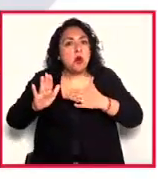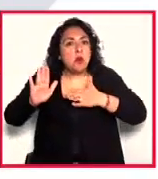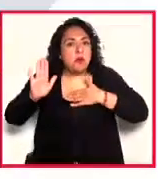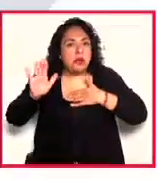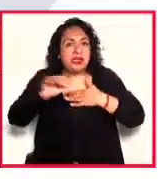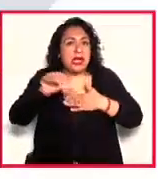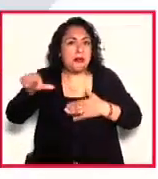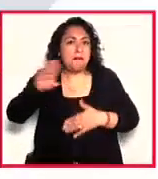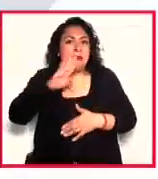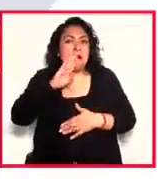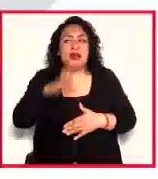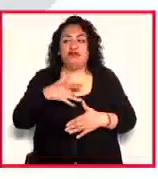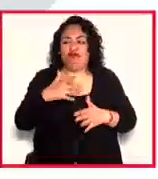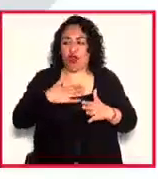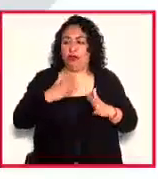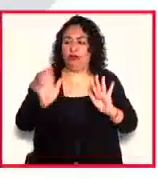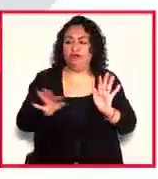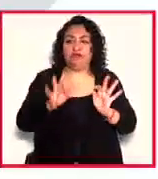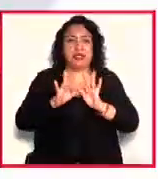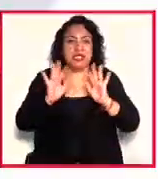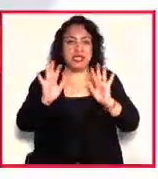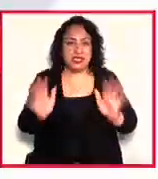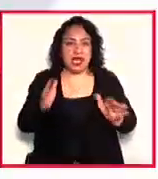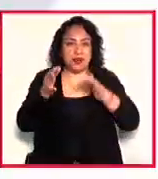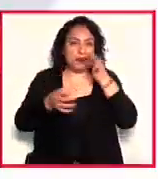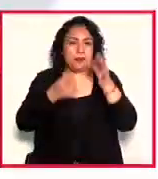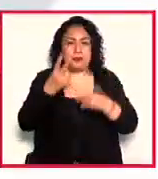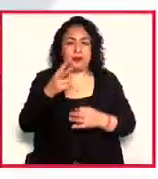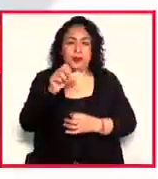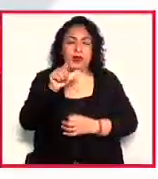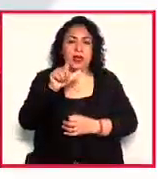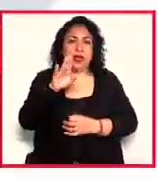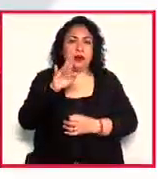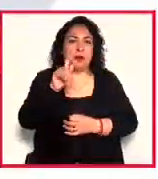madre. Noticias 22, Alberto Aranda.